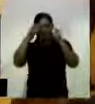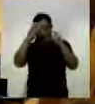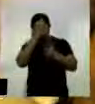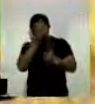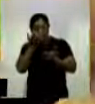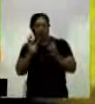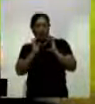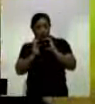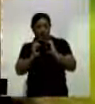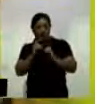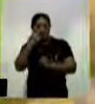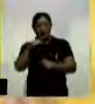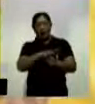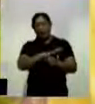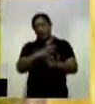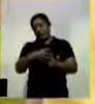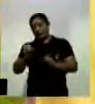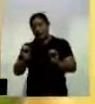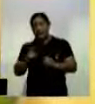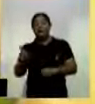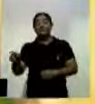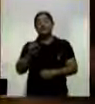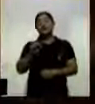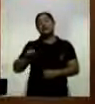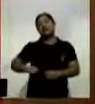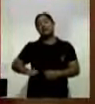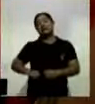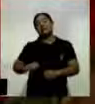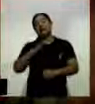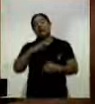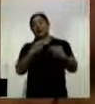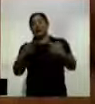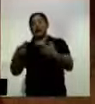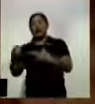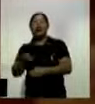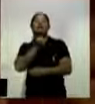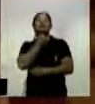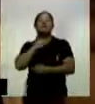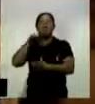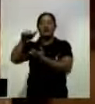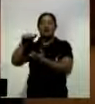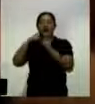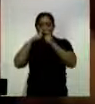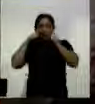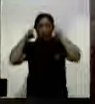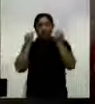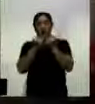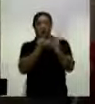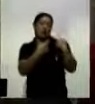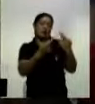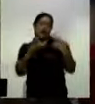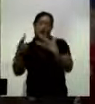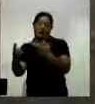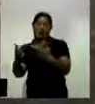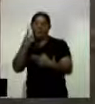Brigadas Cuídate de la Secretaría de Salud distribuyeron cubrebocas y gel antibacterial en estos centros de abasto como medida